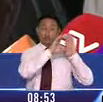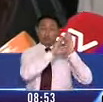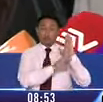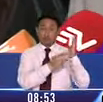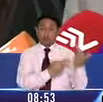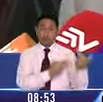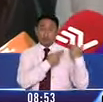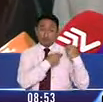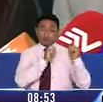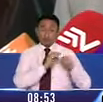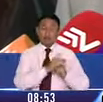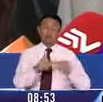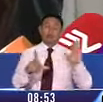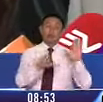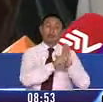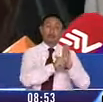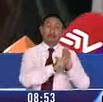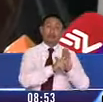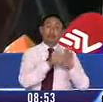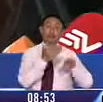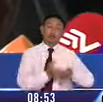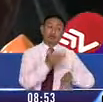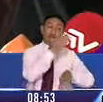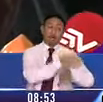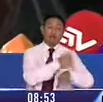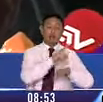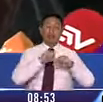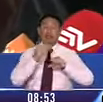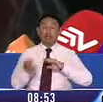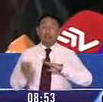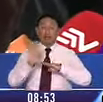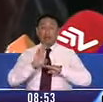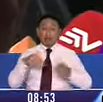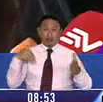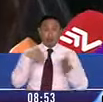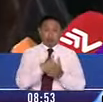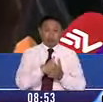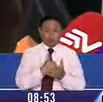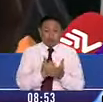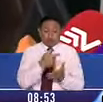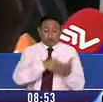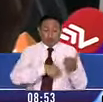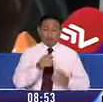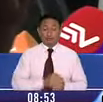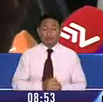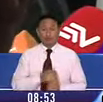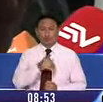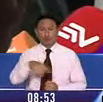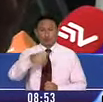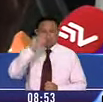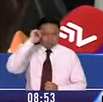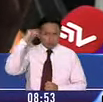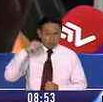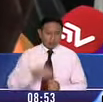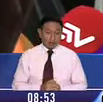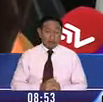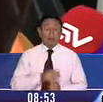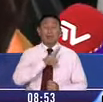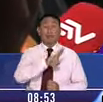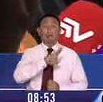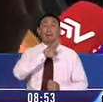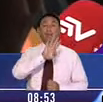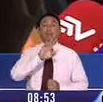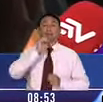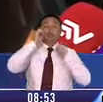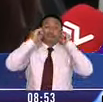Constitución, leyes que no fueron o no han sido tratadas por la Asamblea. Usted recuerde que el